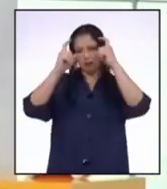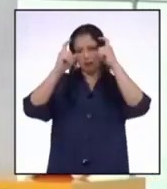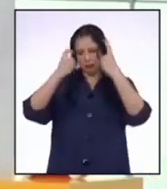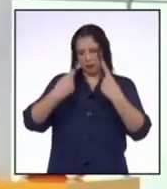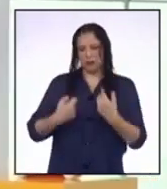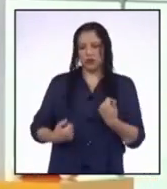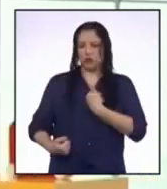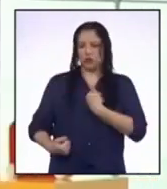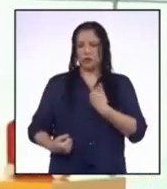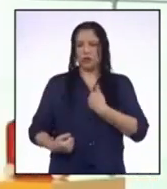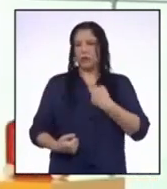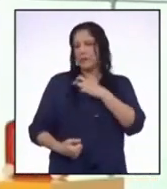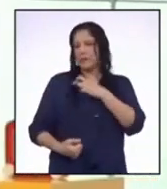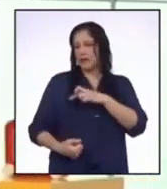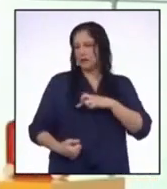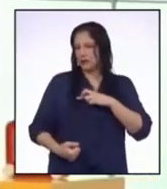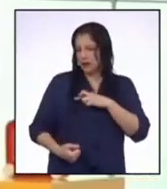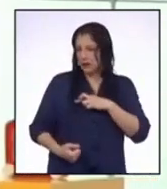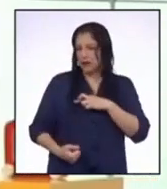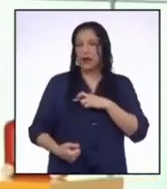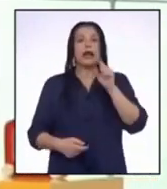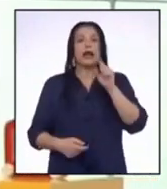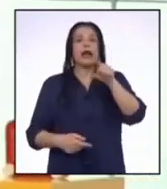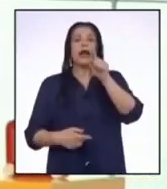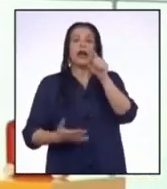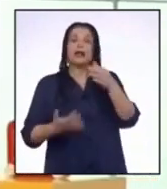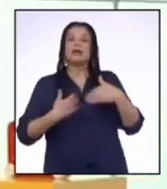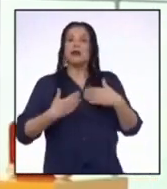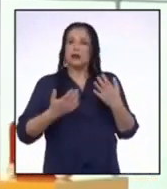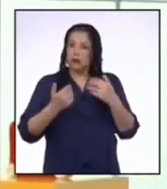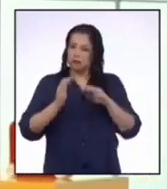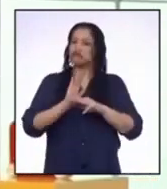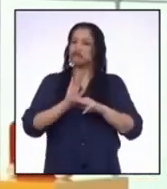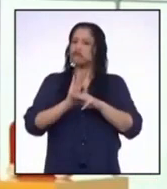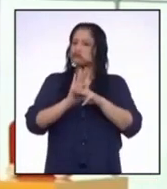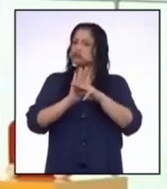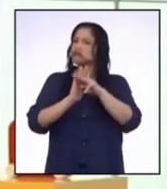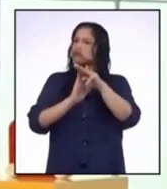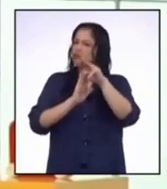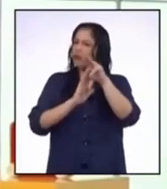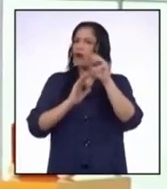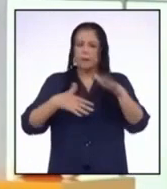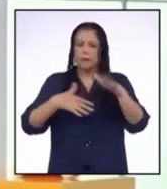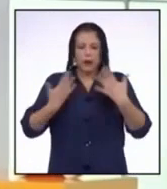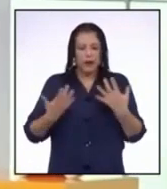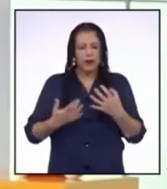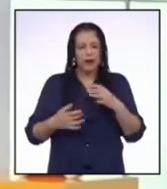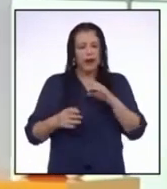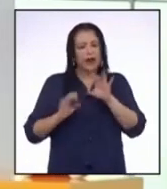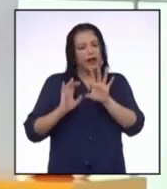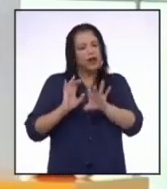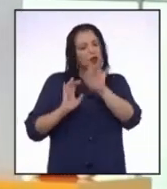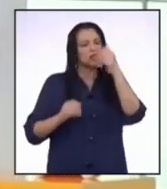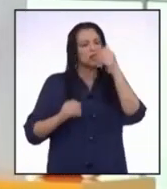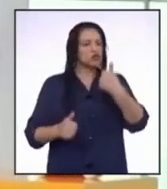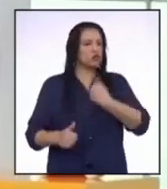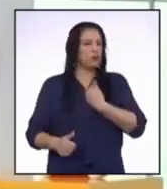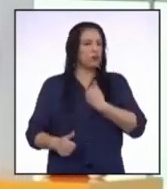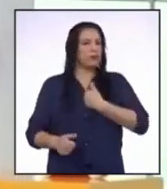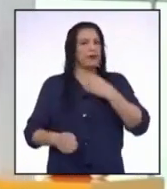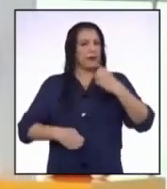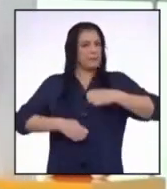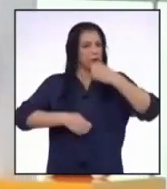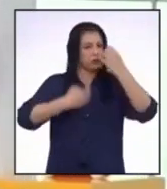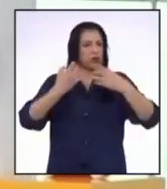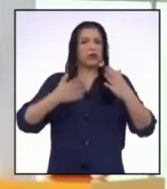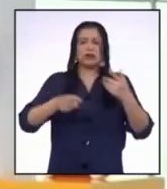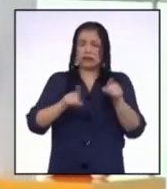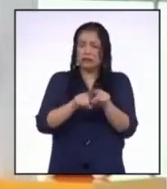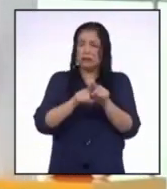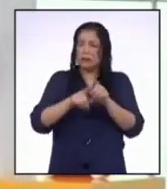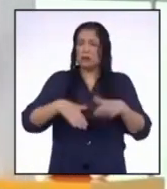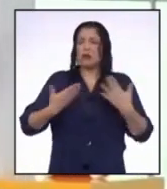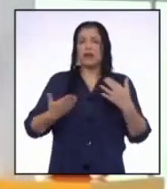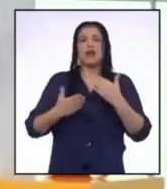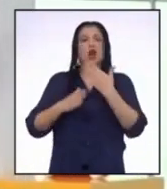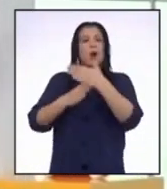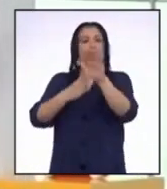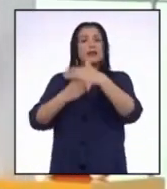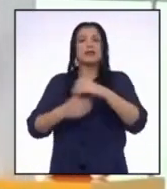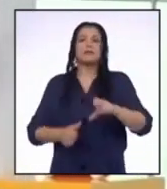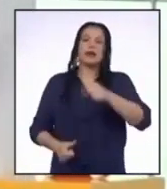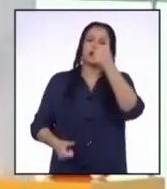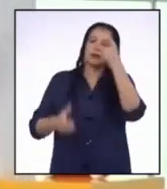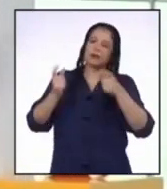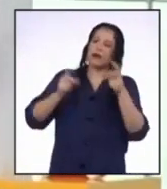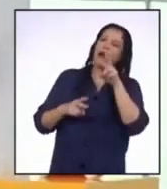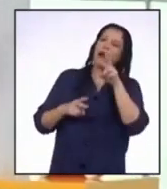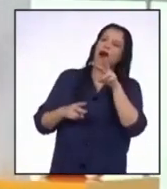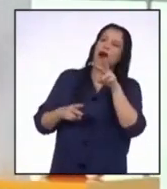su personalidad. De hecho, él posee un grado de madurez que le permite identificar sus emociones, además de tener el valor de compartirlas para inspirar a otros